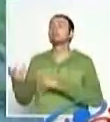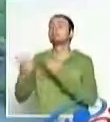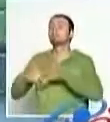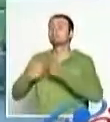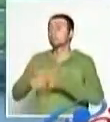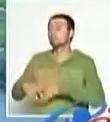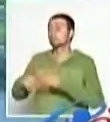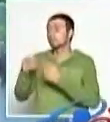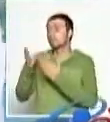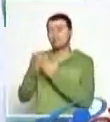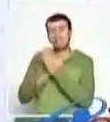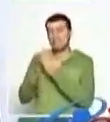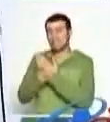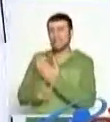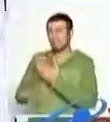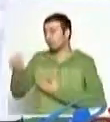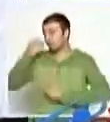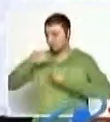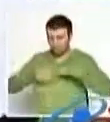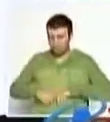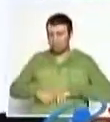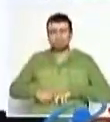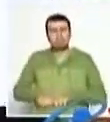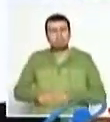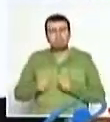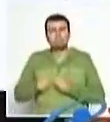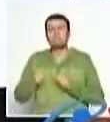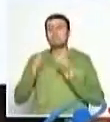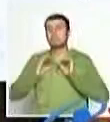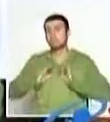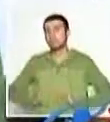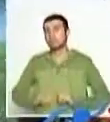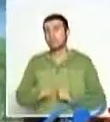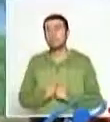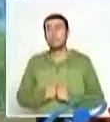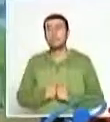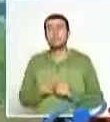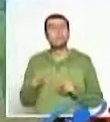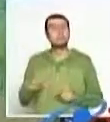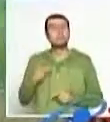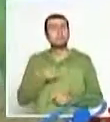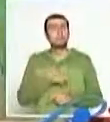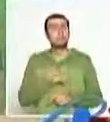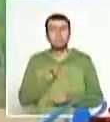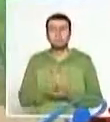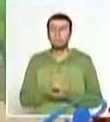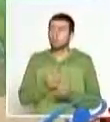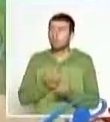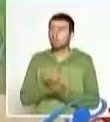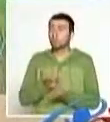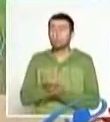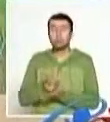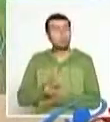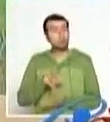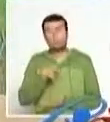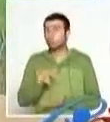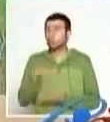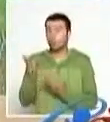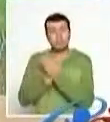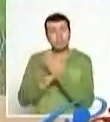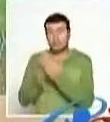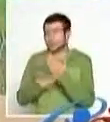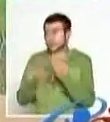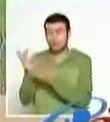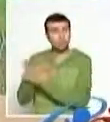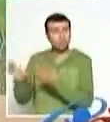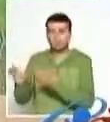industriales, que son uh-huh. las que son completamente dañinas. Nosotros inclusive recomendamos no utilizar grasas industriales.